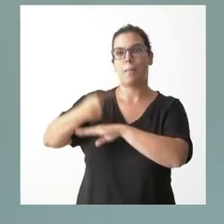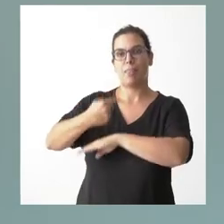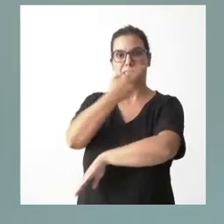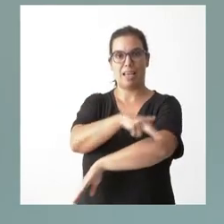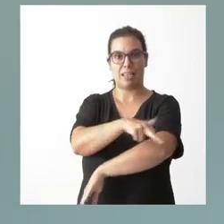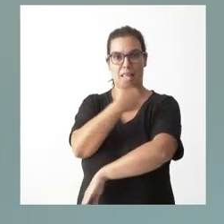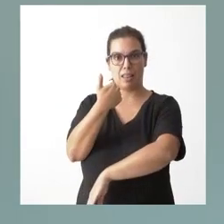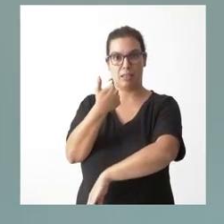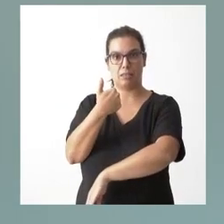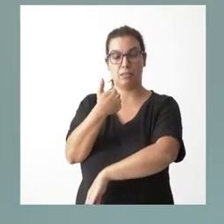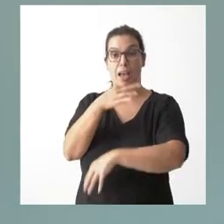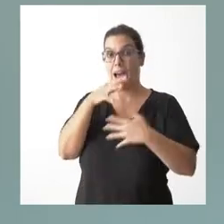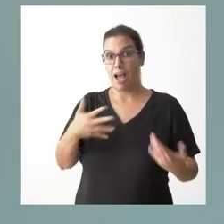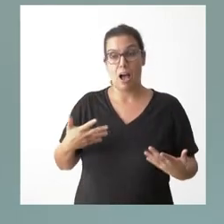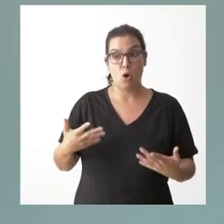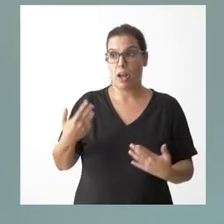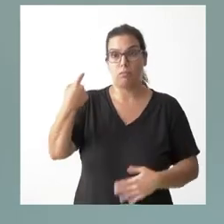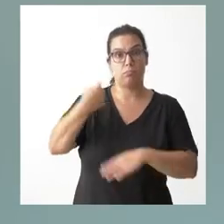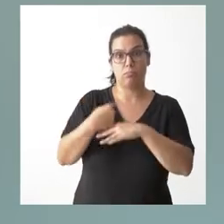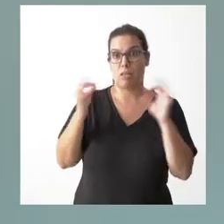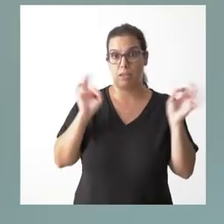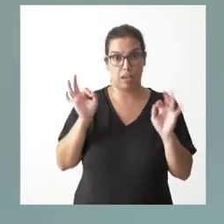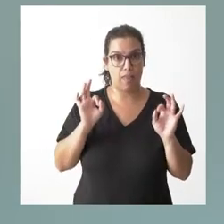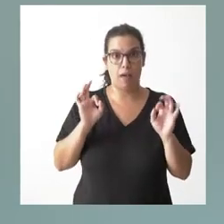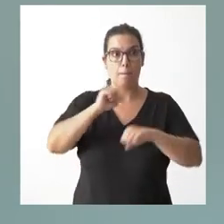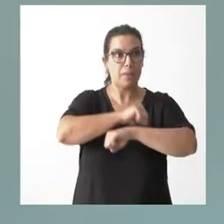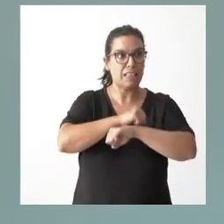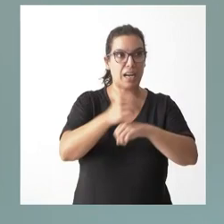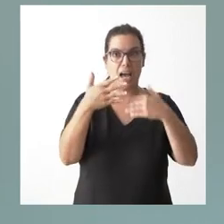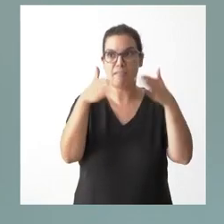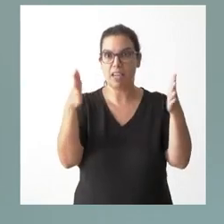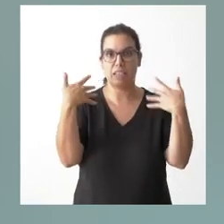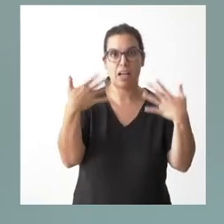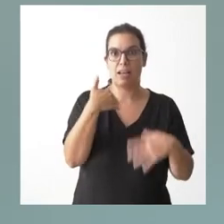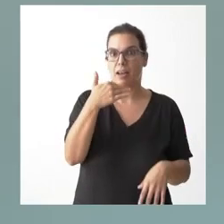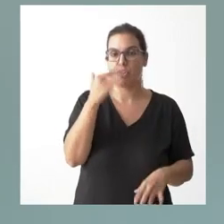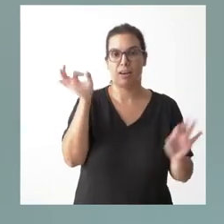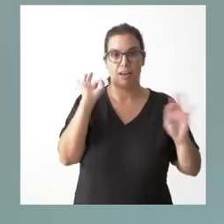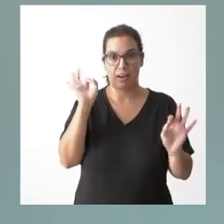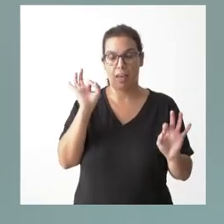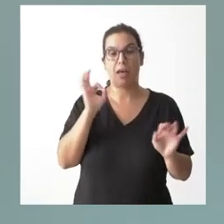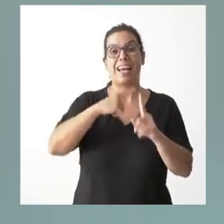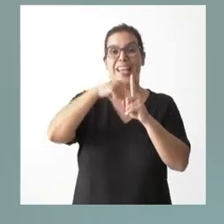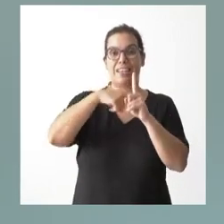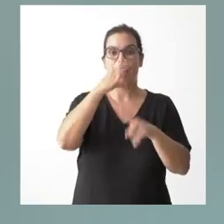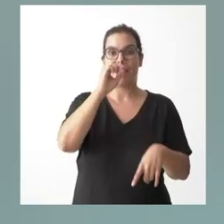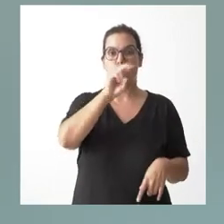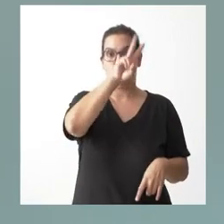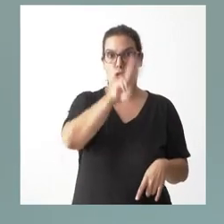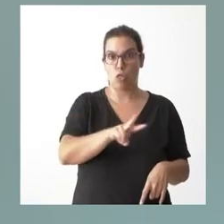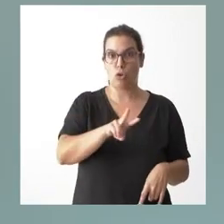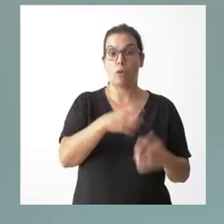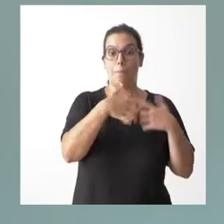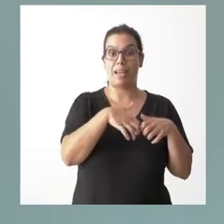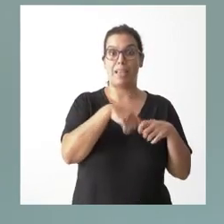nos han transmitido nada relacionado con las ventanas abiertas. Lo que sí le puedo decir que los medidores de CO2 se mantienen, dado que es una adquisición que ya se ha hecho